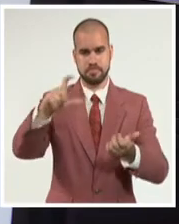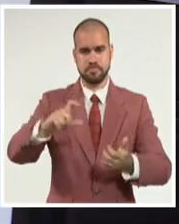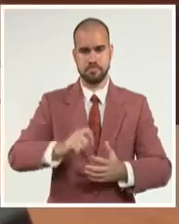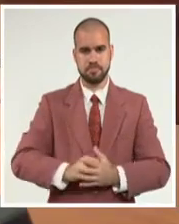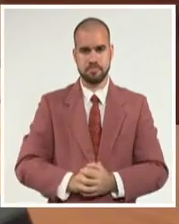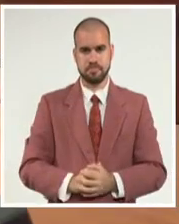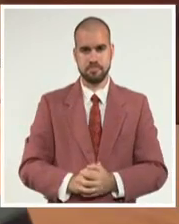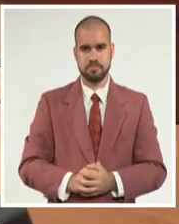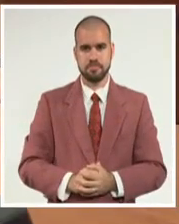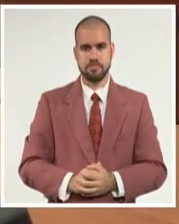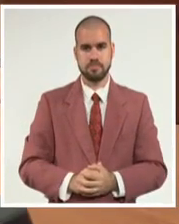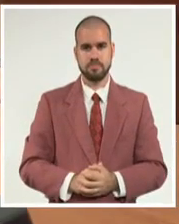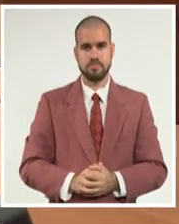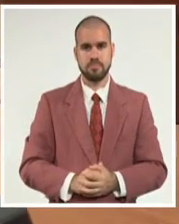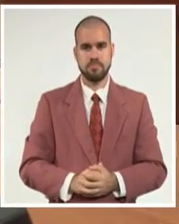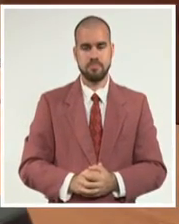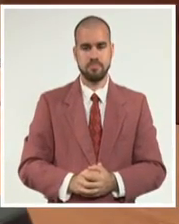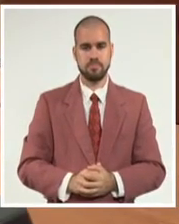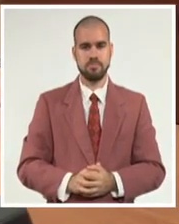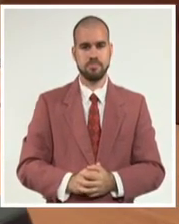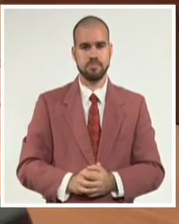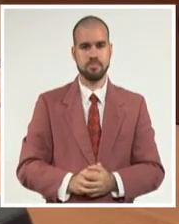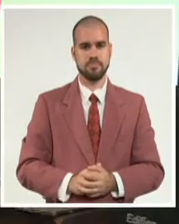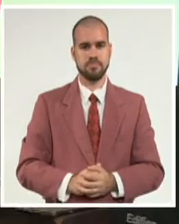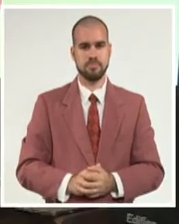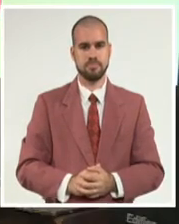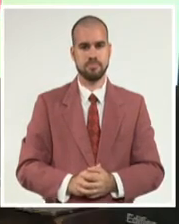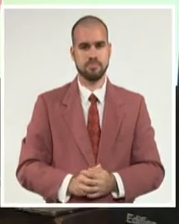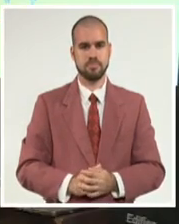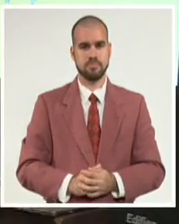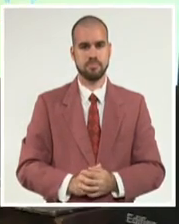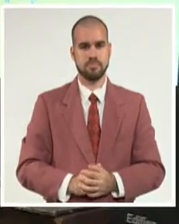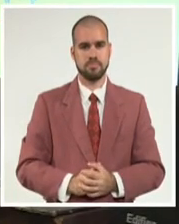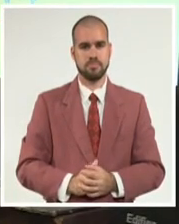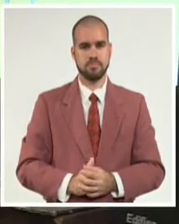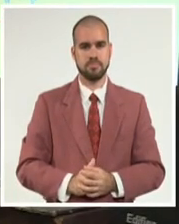organización. Adán Morel, Sistema Informativo de la Televisión Cubana.